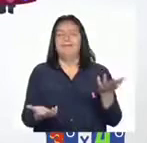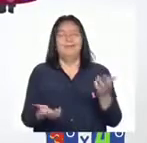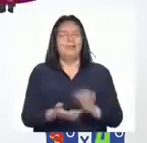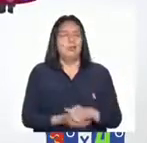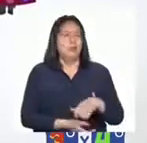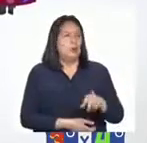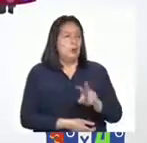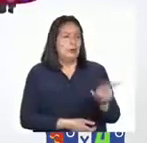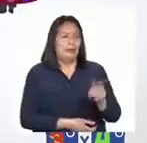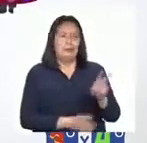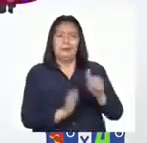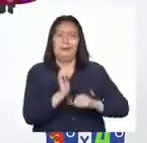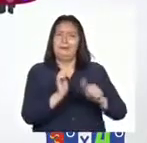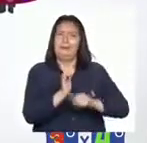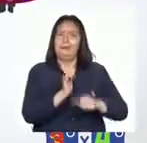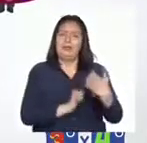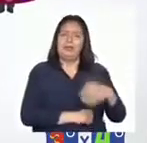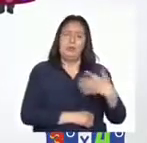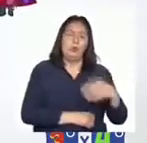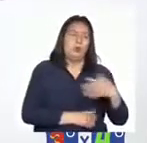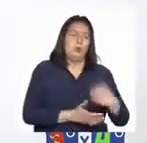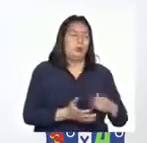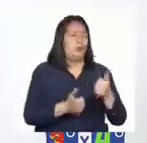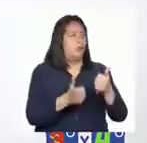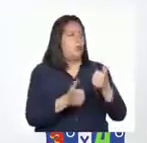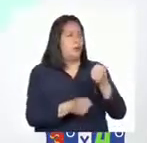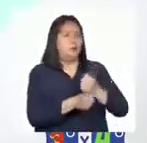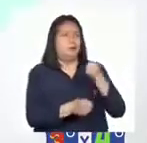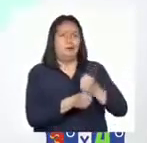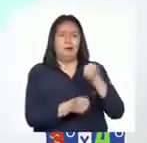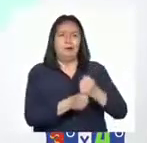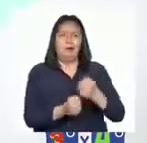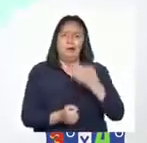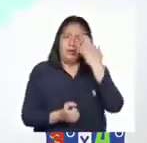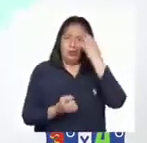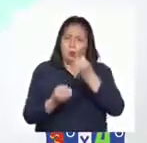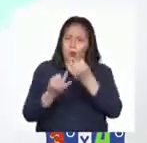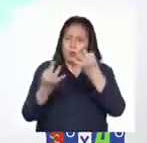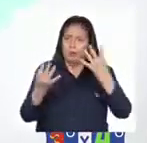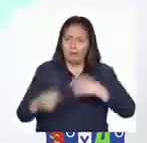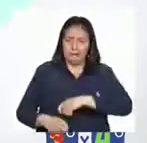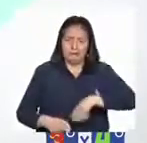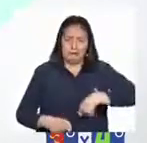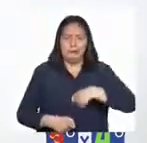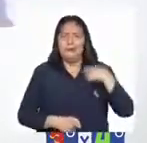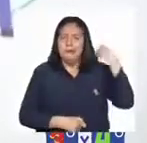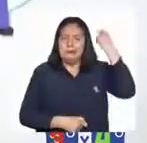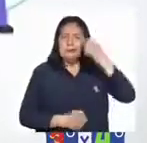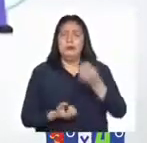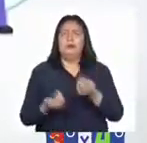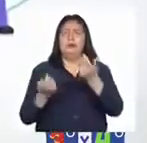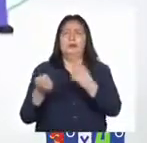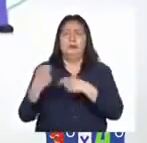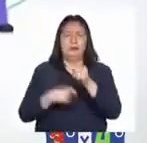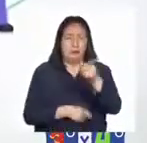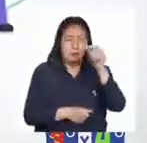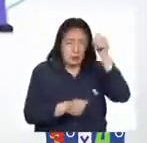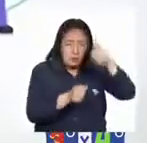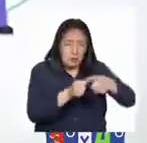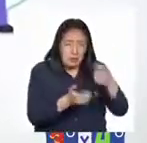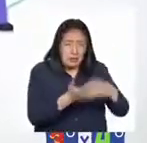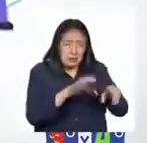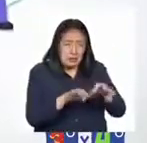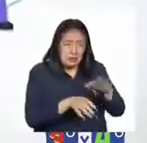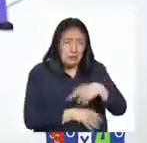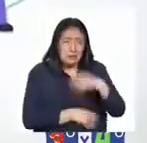Definitivamente Quilla y Sisa han realizado un muy buen trabajo al calcular la cantidad de fajas y chalinas que vendieron. ¿Recuerdas qué hicieron